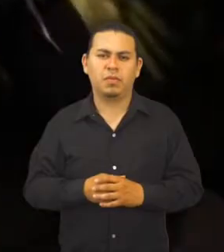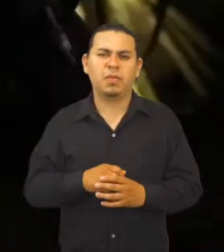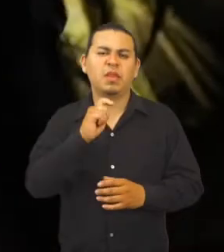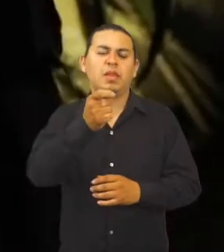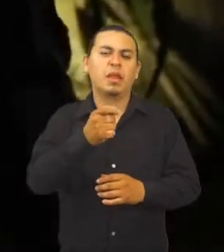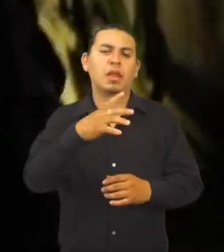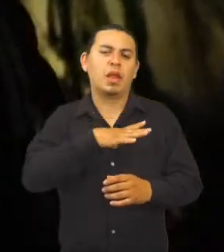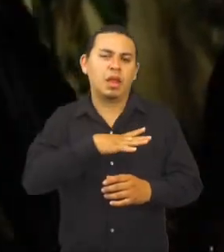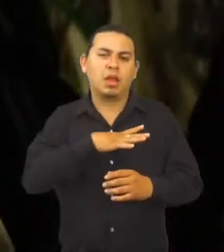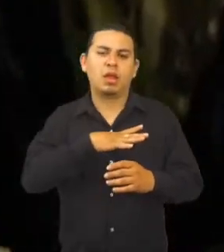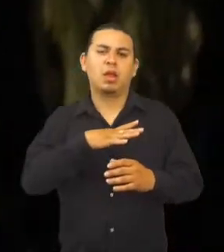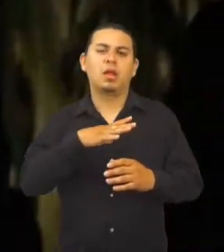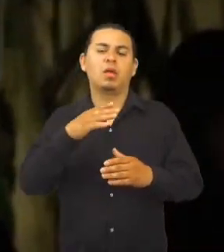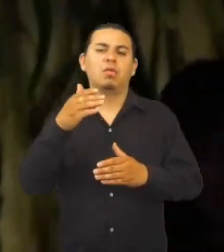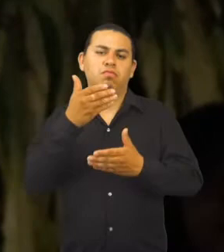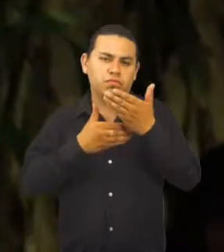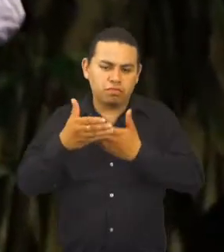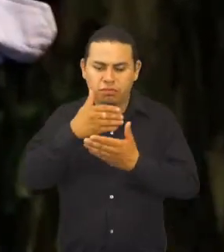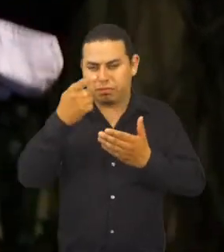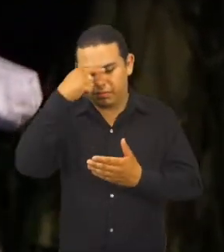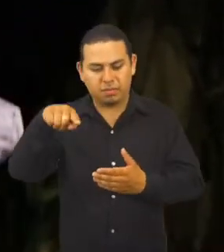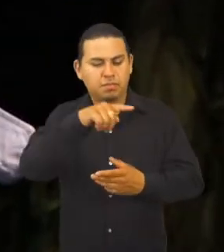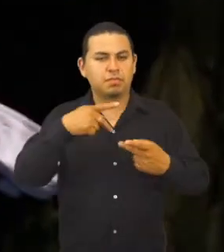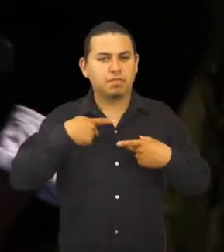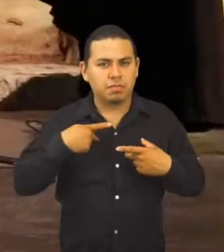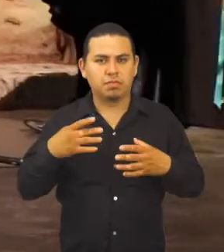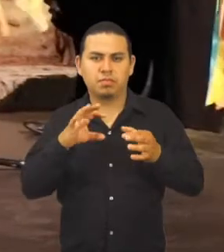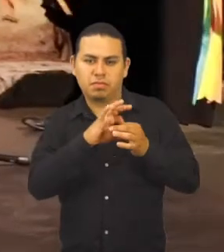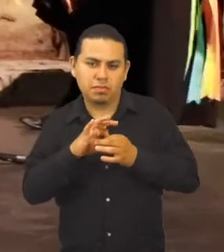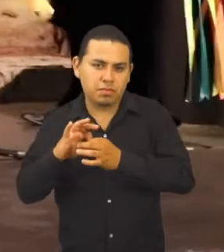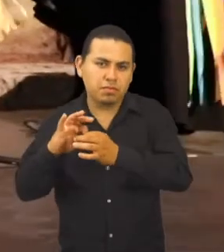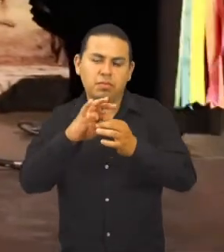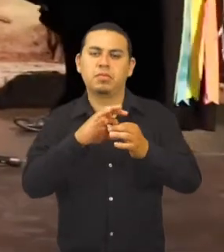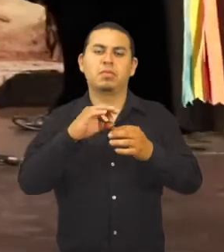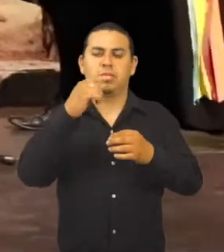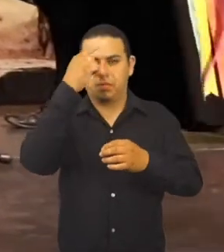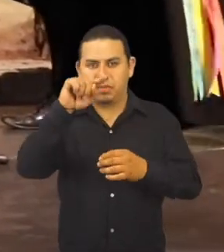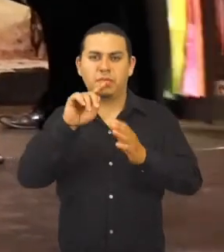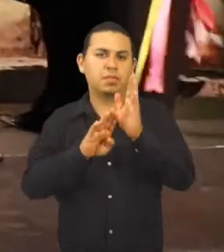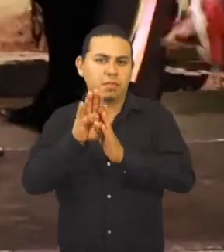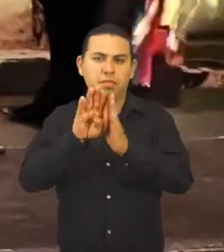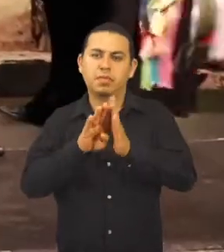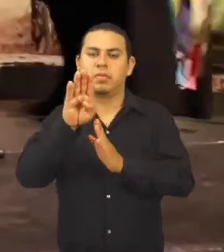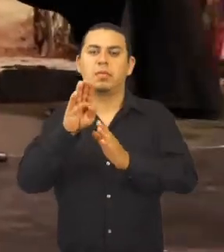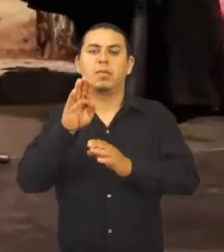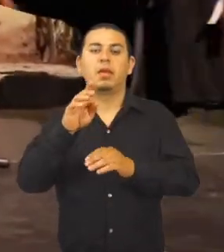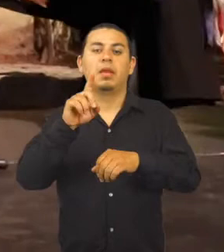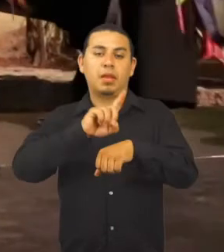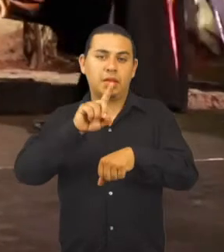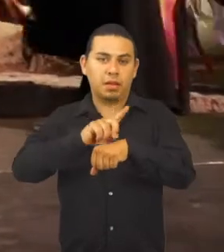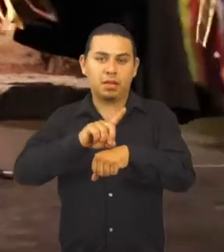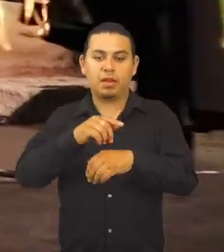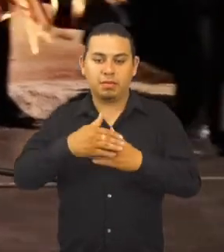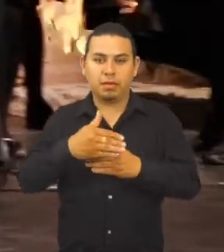Pablo, el día de mañana en una plaza comercial vamos a estar regalando boletos para el cine, haciendo dinámicas. Y el día viernes